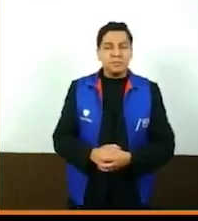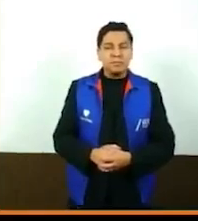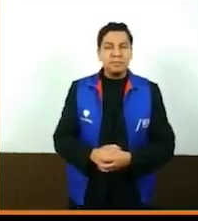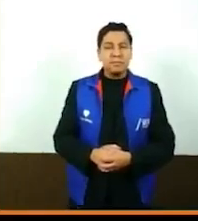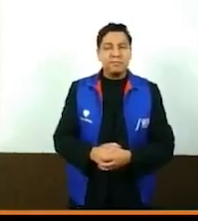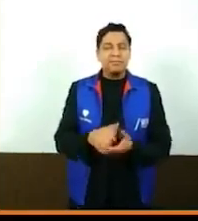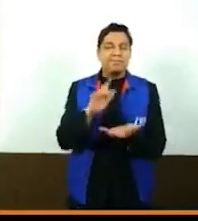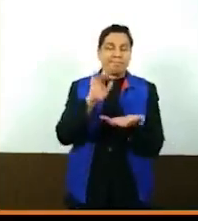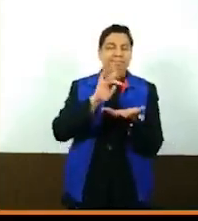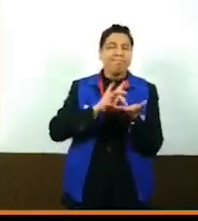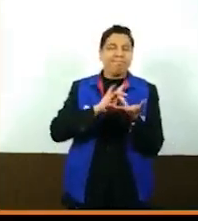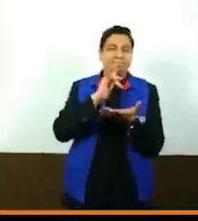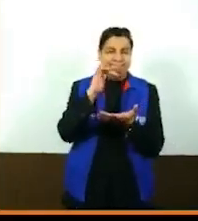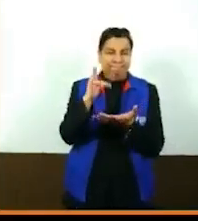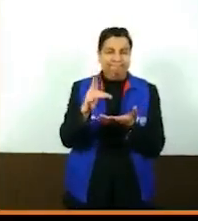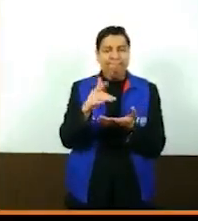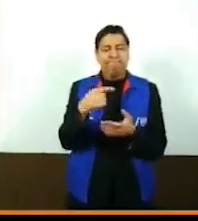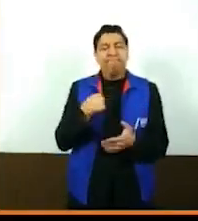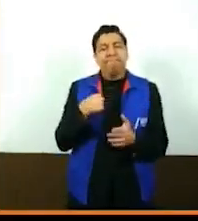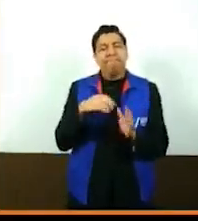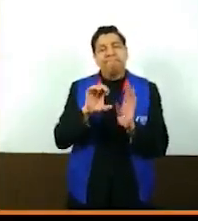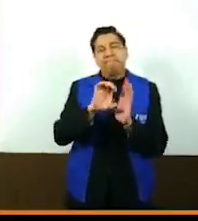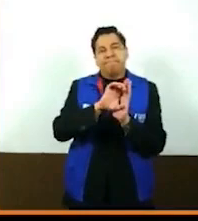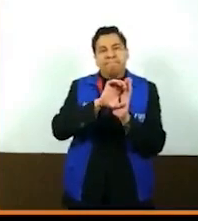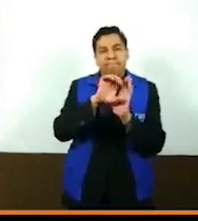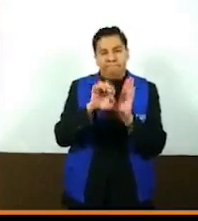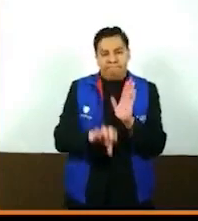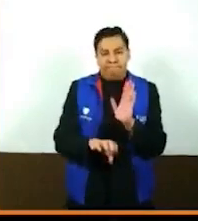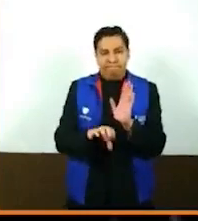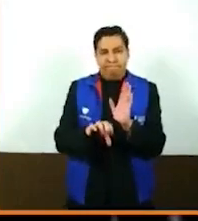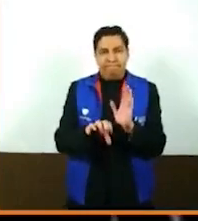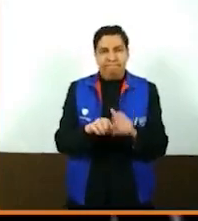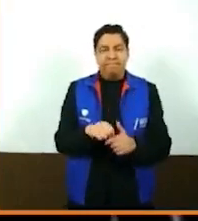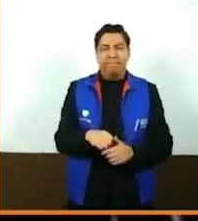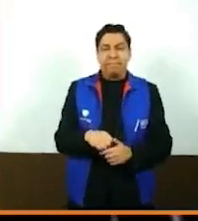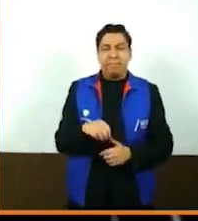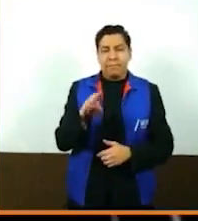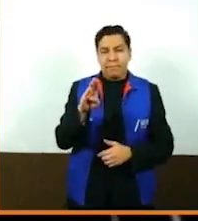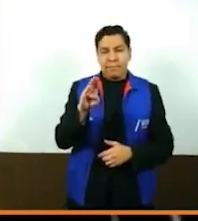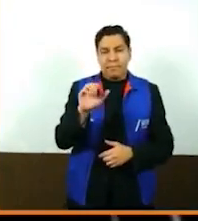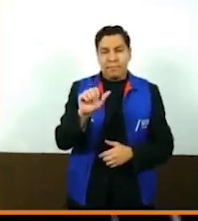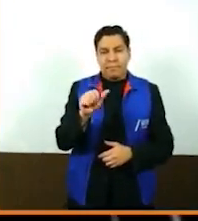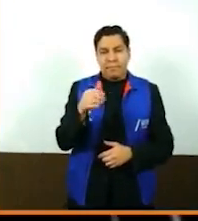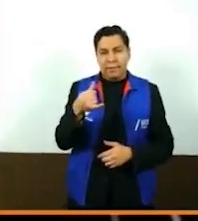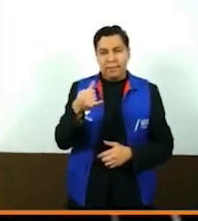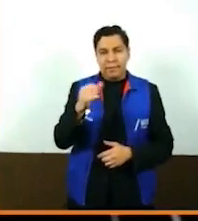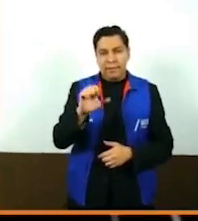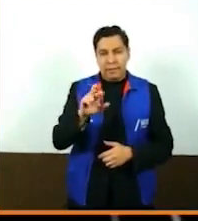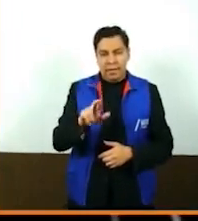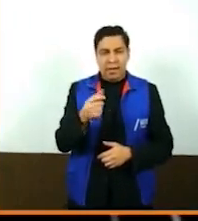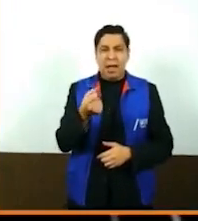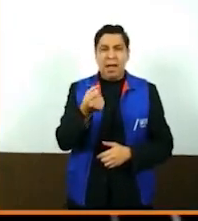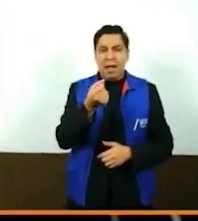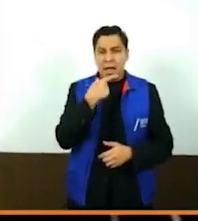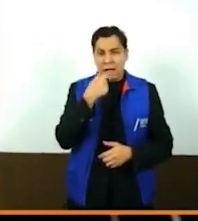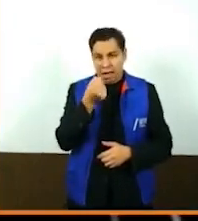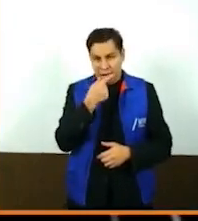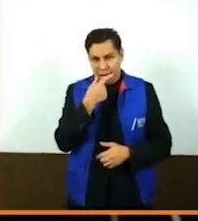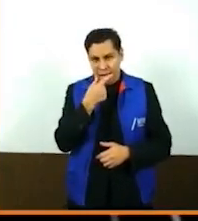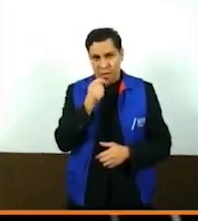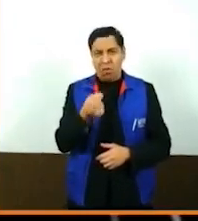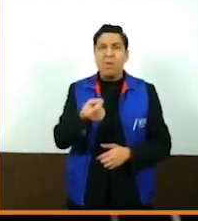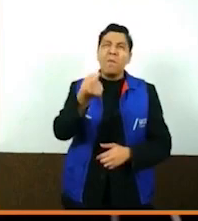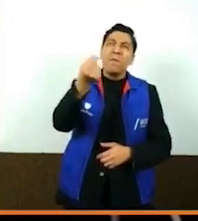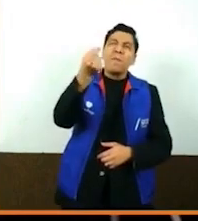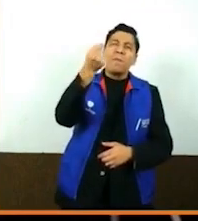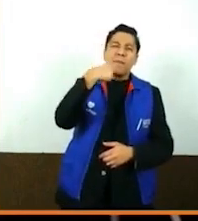Voy a usar un ejemplo y les voy a contar algo que no mucha gente sabe. Bayer, a todos lo conocemos por las aspirinas y el Alka-Seltzer para después